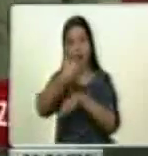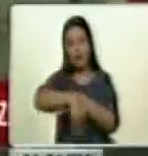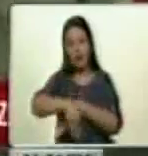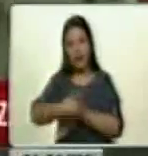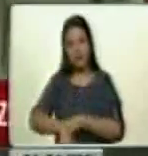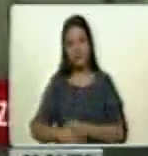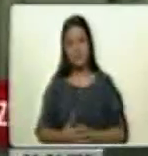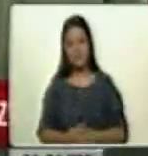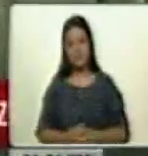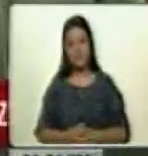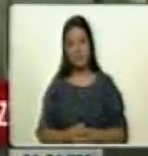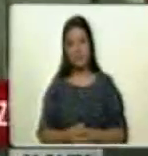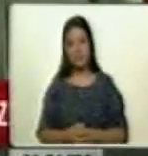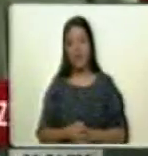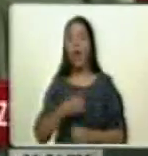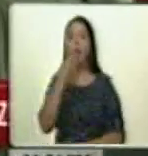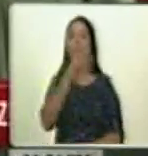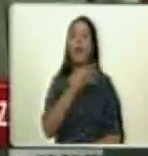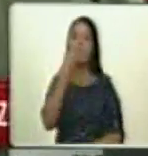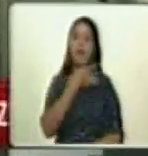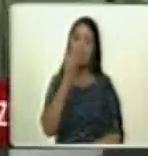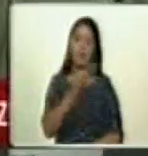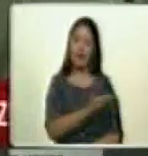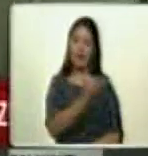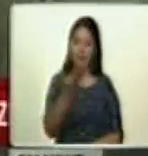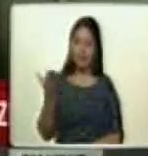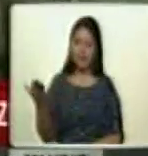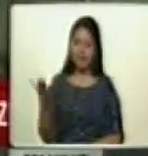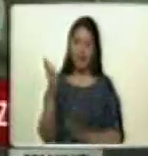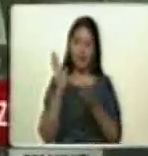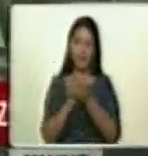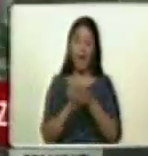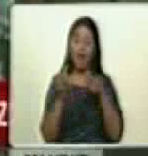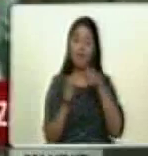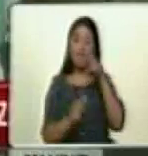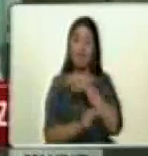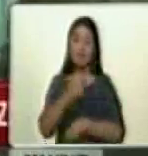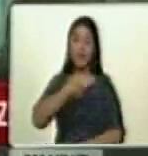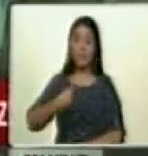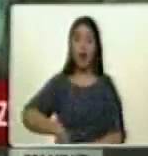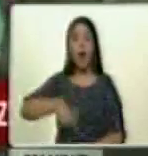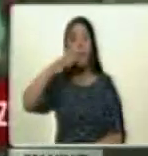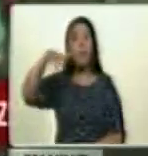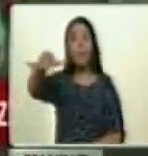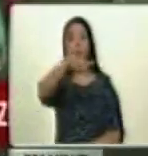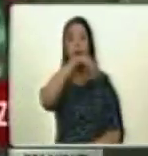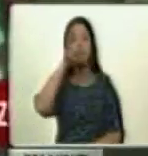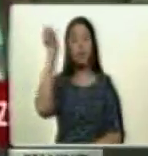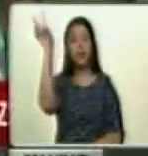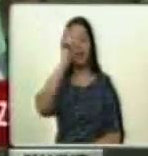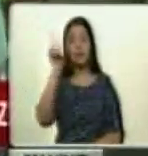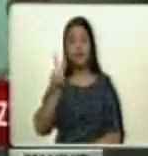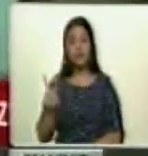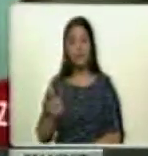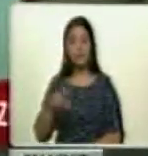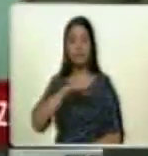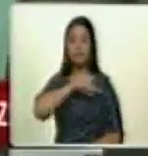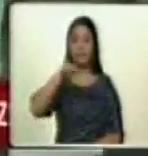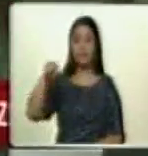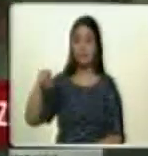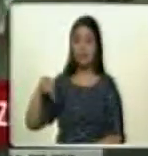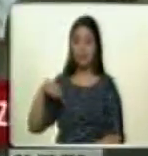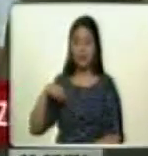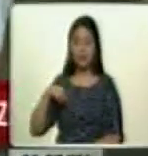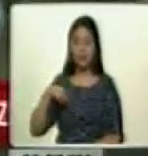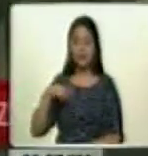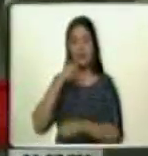Adán. Sí, muy buenas tardes. Camarada vicepresidente, todo el pueblo de Venezuela, nosotros estamos,